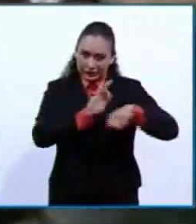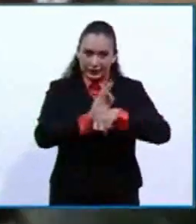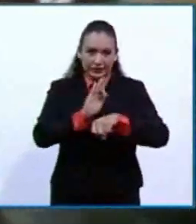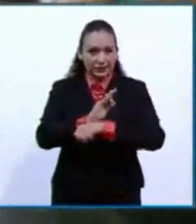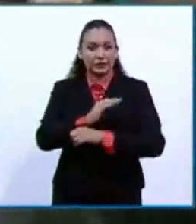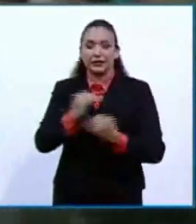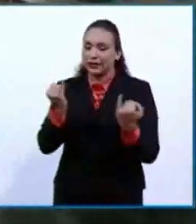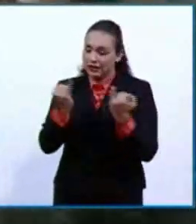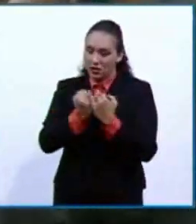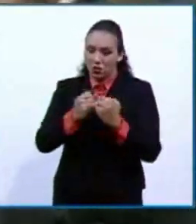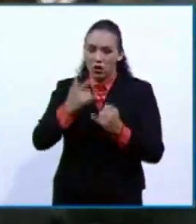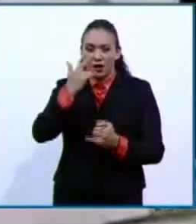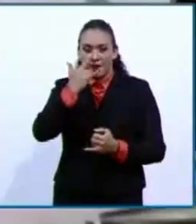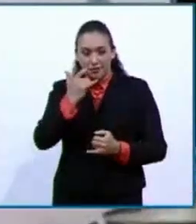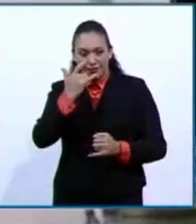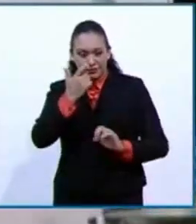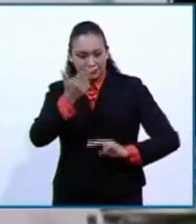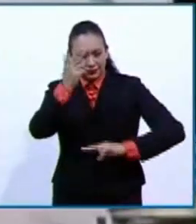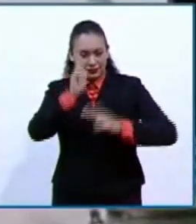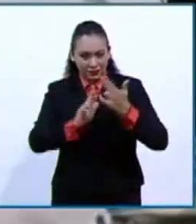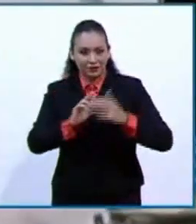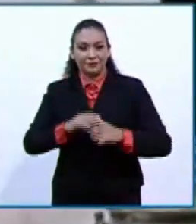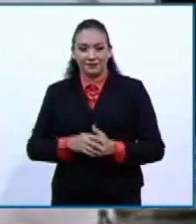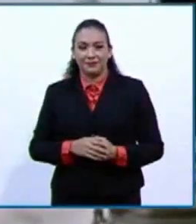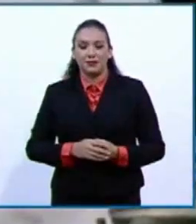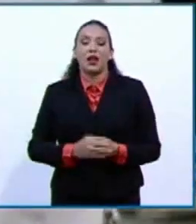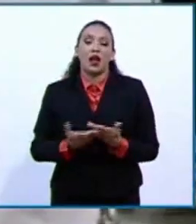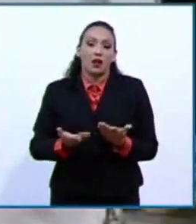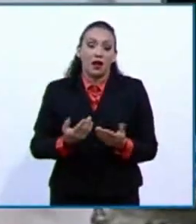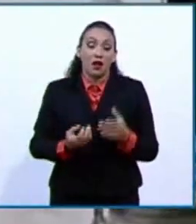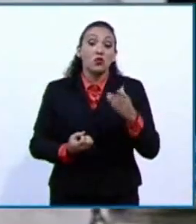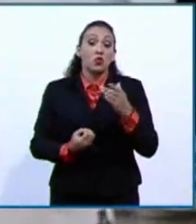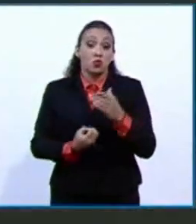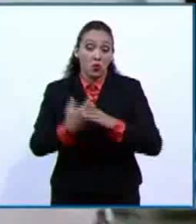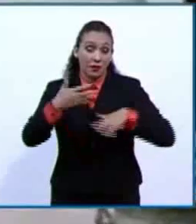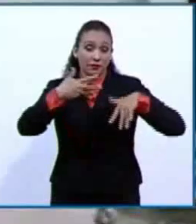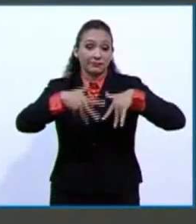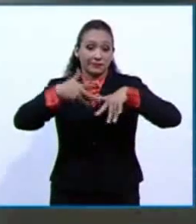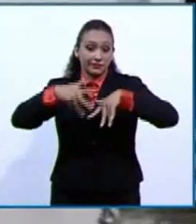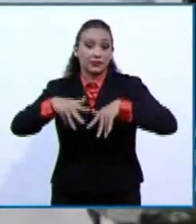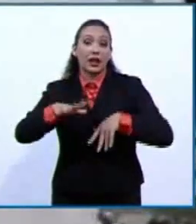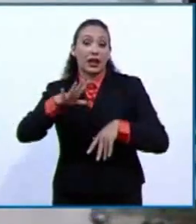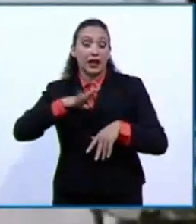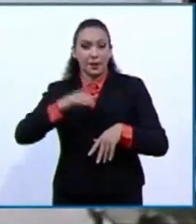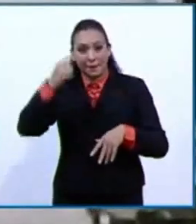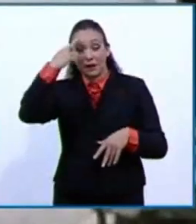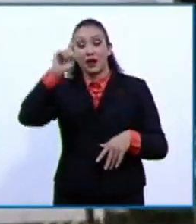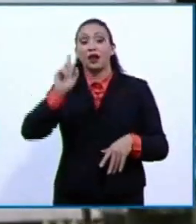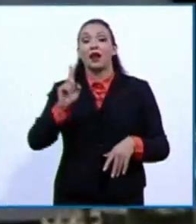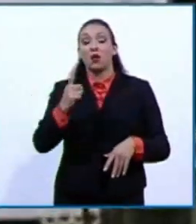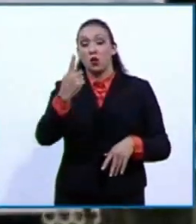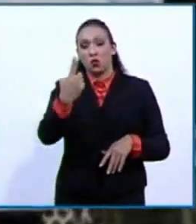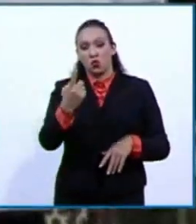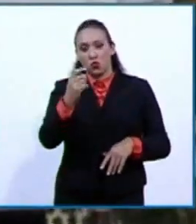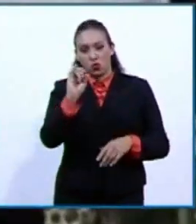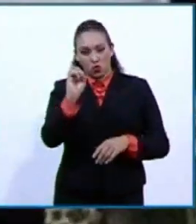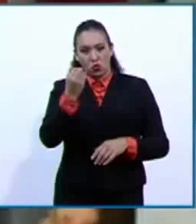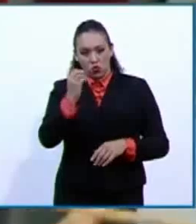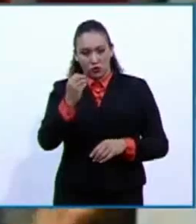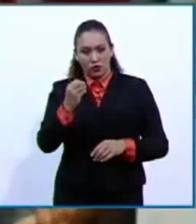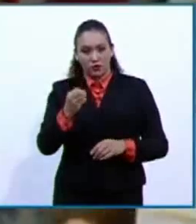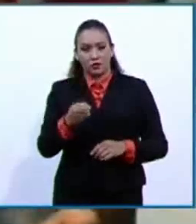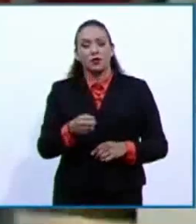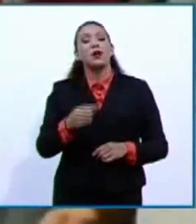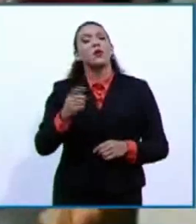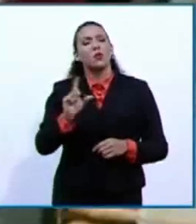de nuestro país, y ya anuncian nuevas medidas, nuevas marchas, incluso una programada para el próximo 1 de octubre durante